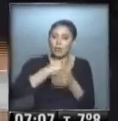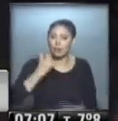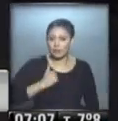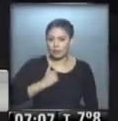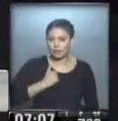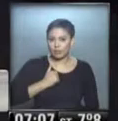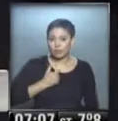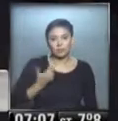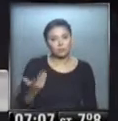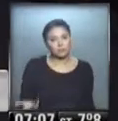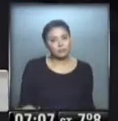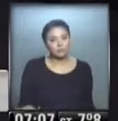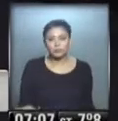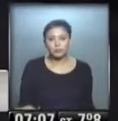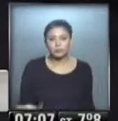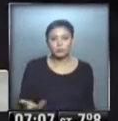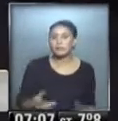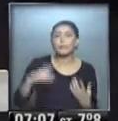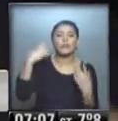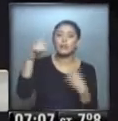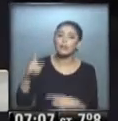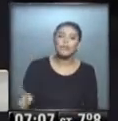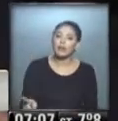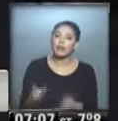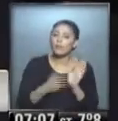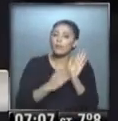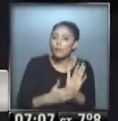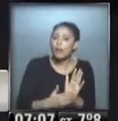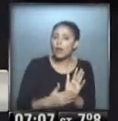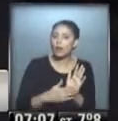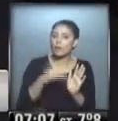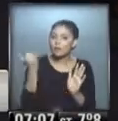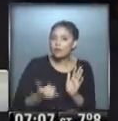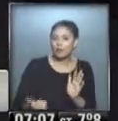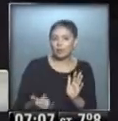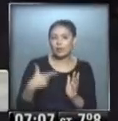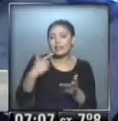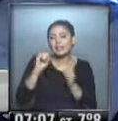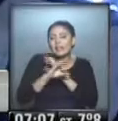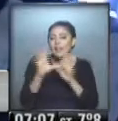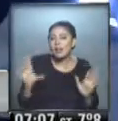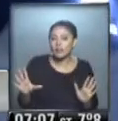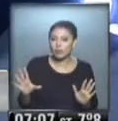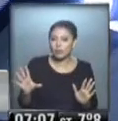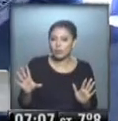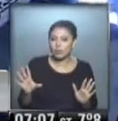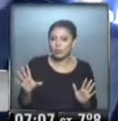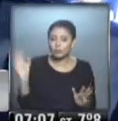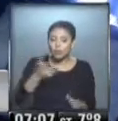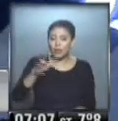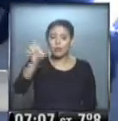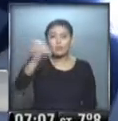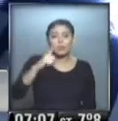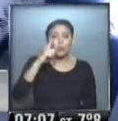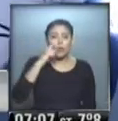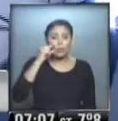indudable que allí, por múltiples evidencias e indicios, quedaba claro que el secuestro